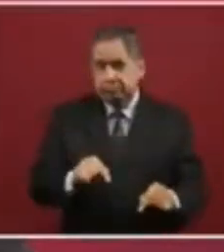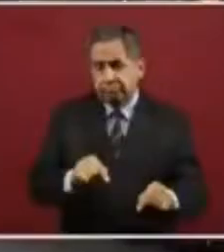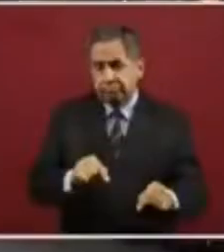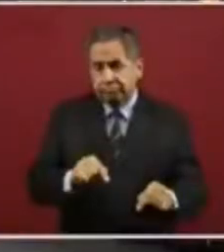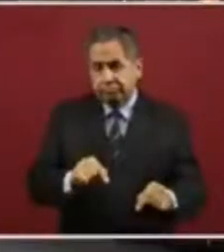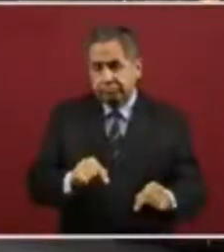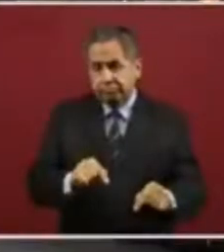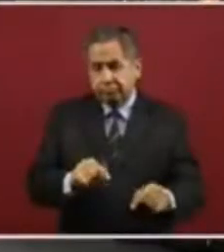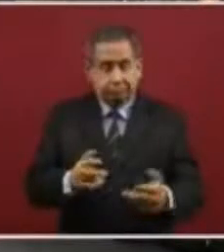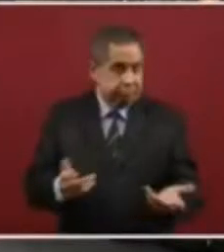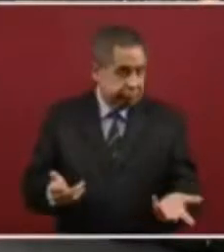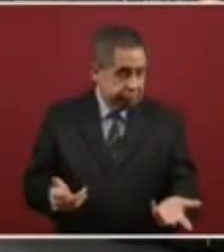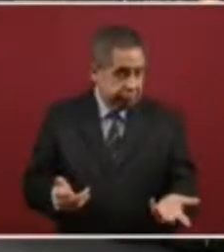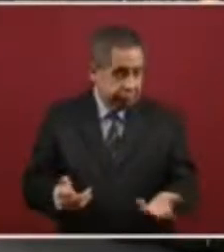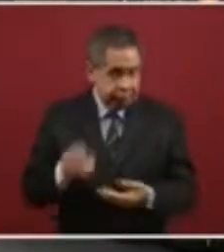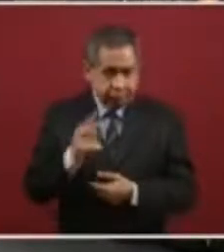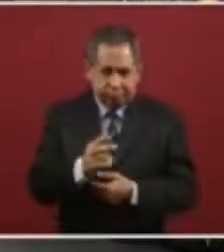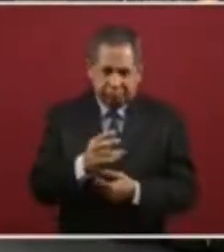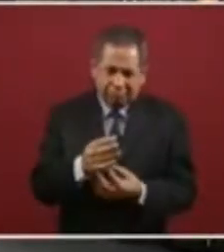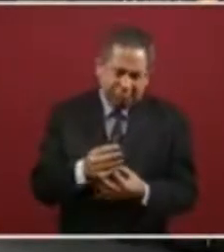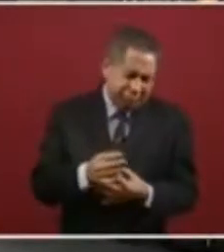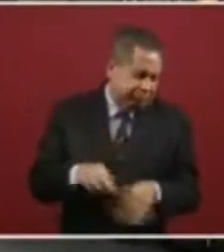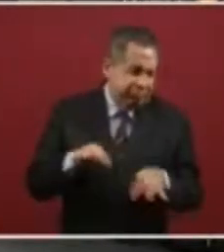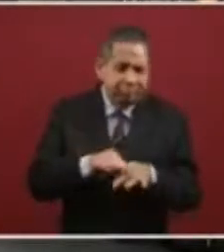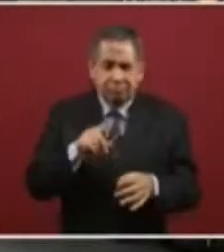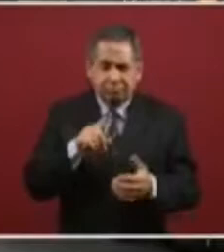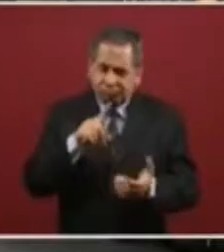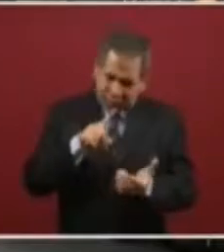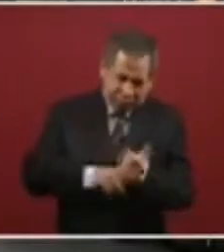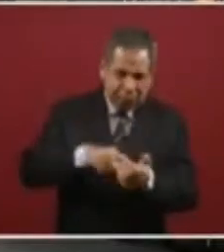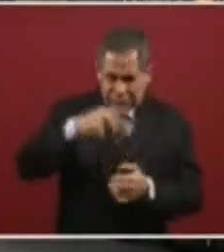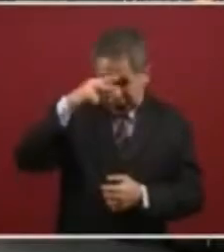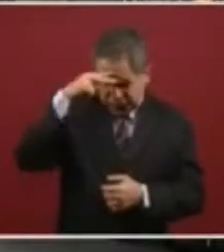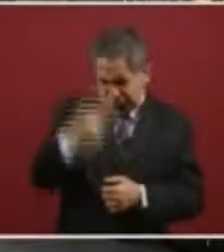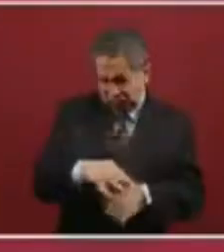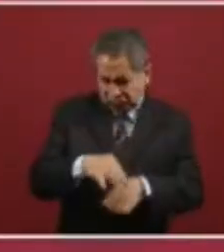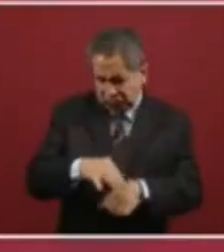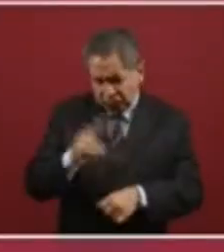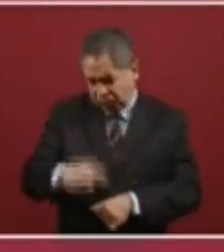que es la verdad más íntima de México,